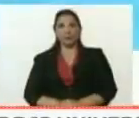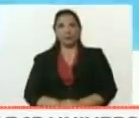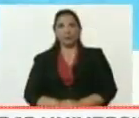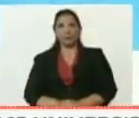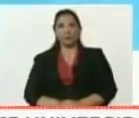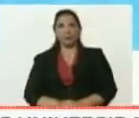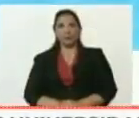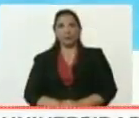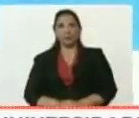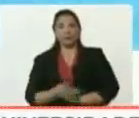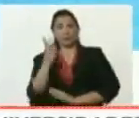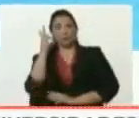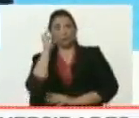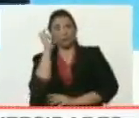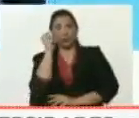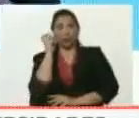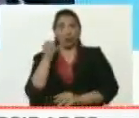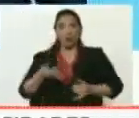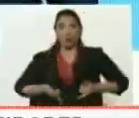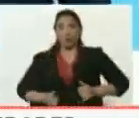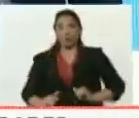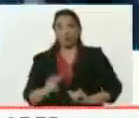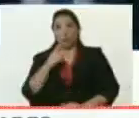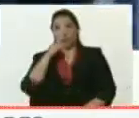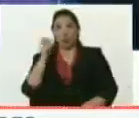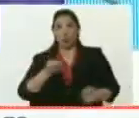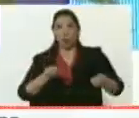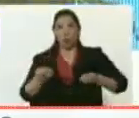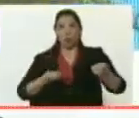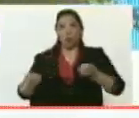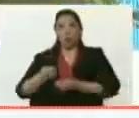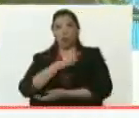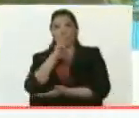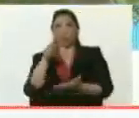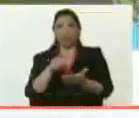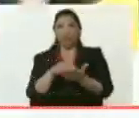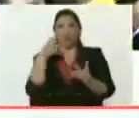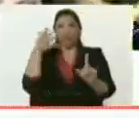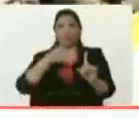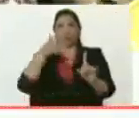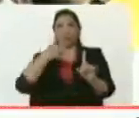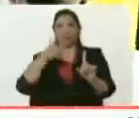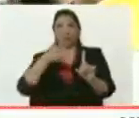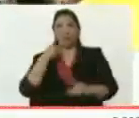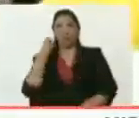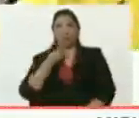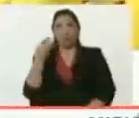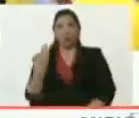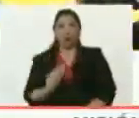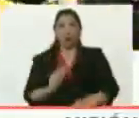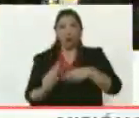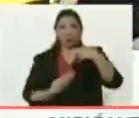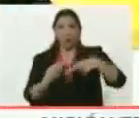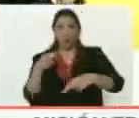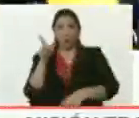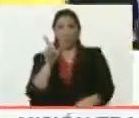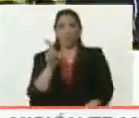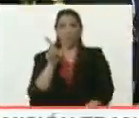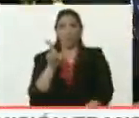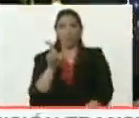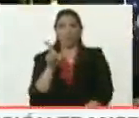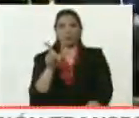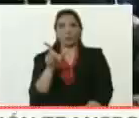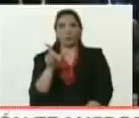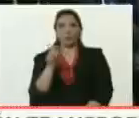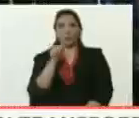Ahí escuchábamos a Nicolás Maduro Guerra, coordinador nacional de formación de la Juventud Revolucionaria del Partido Socialista Unido de Venezuela, quien